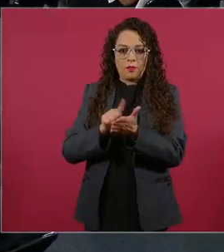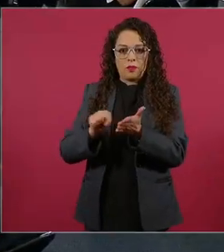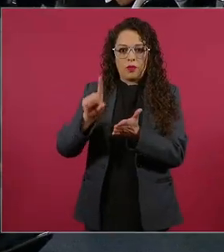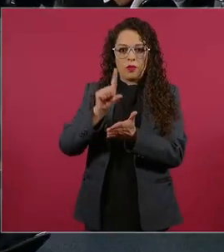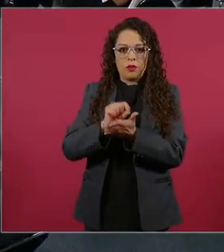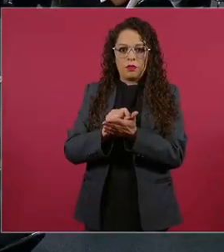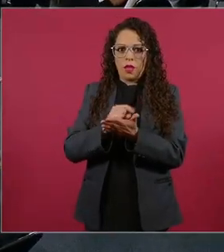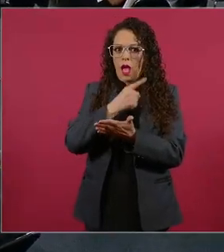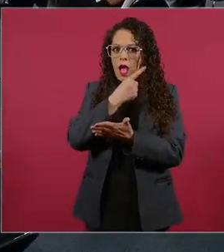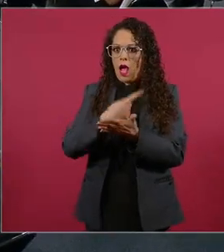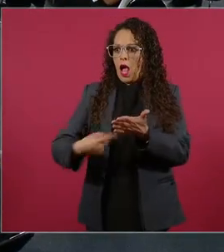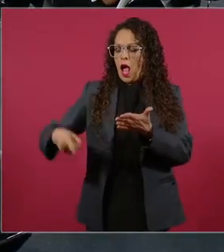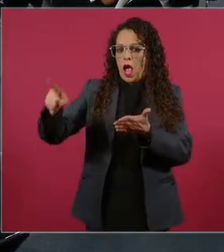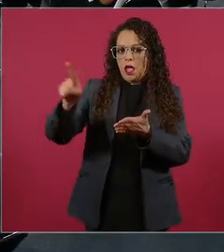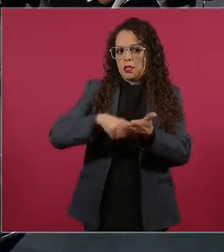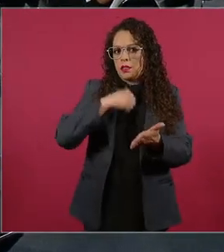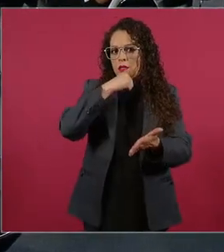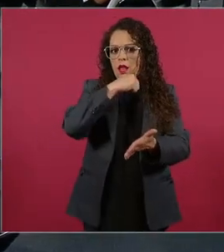¿Quiénes son ellos?